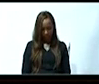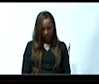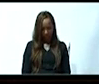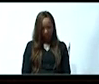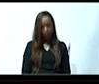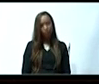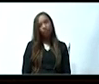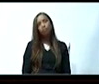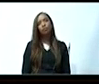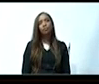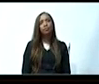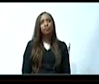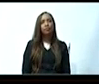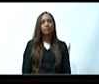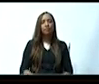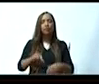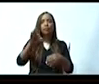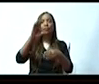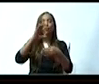Estamos votando.